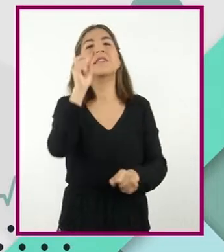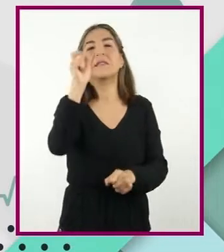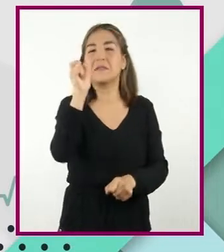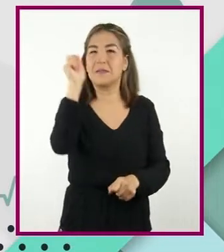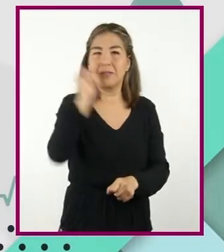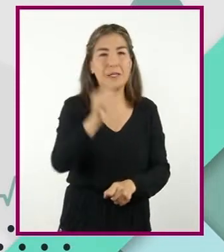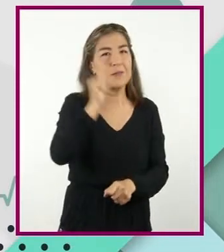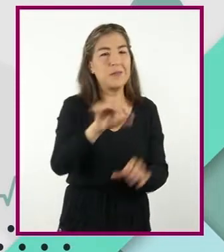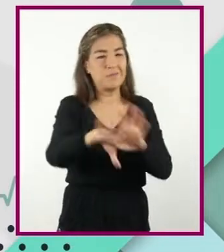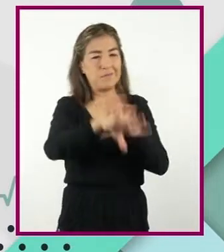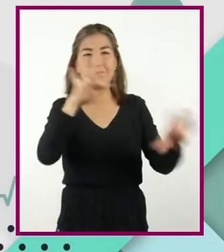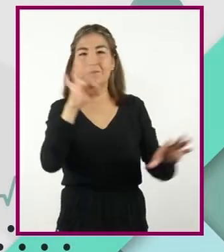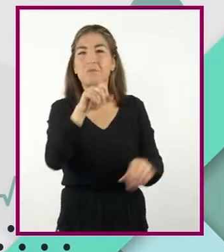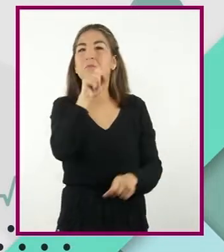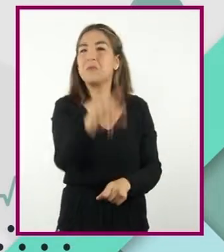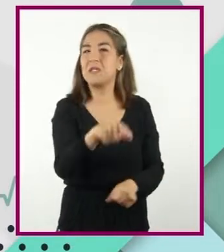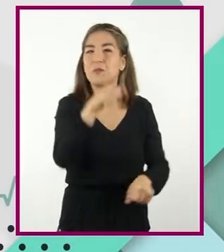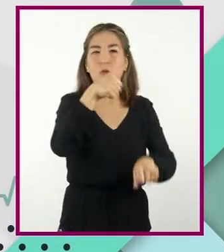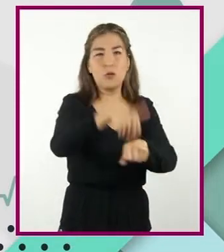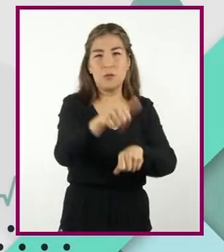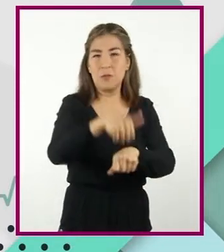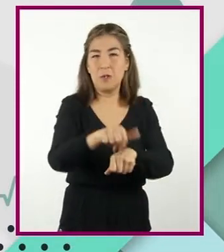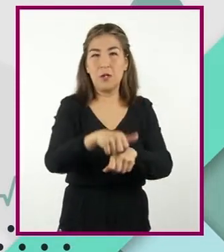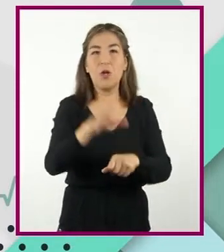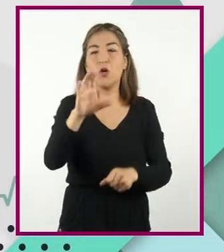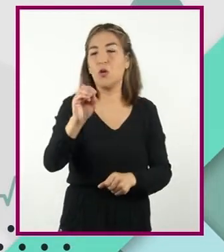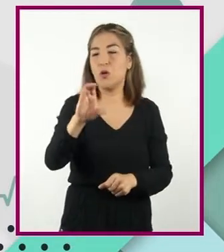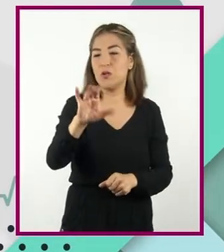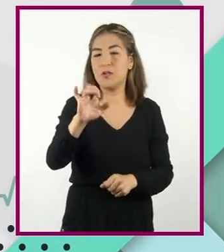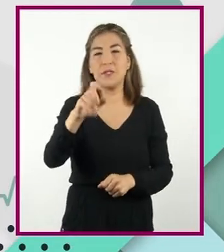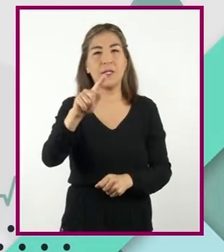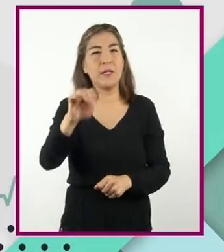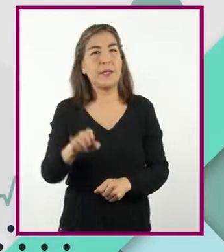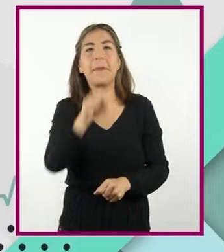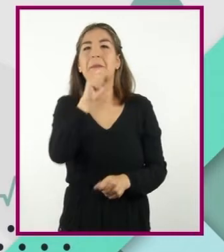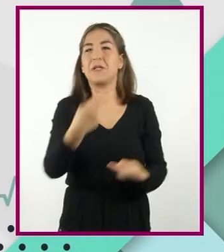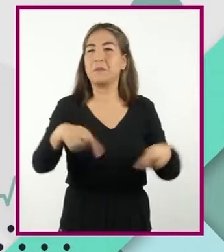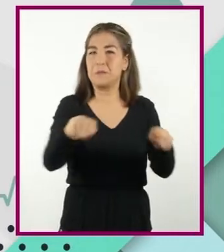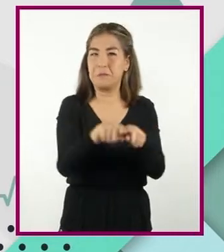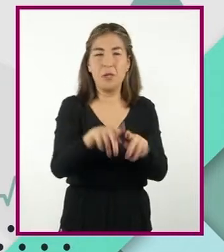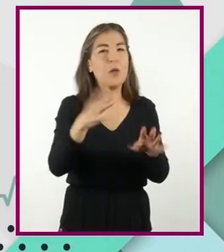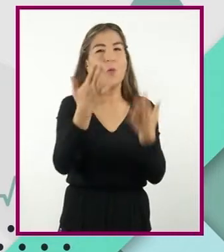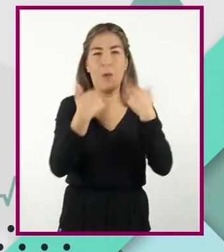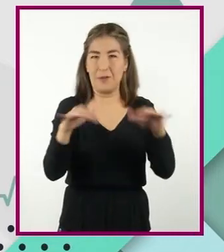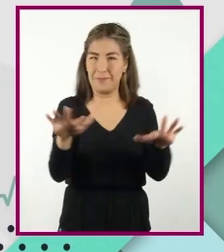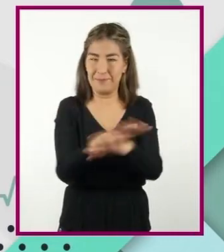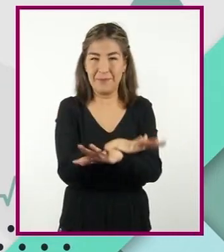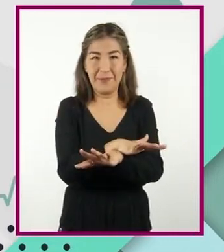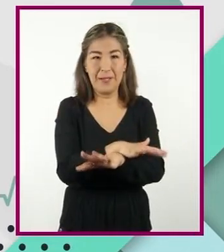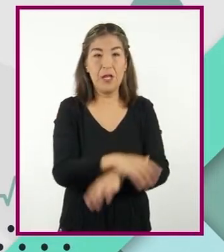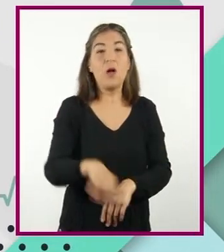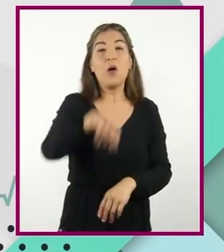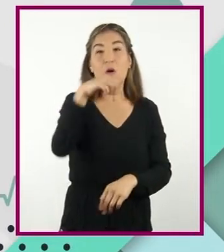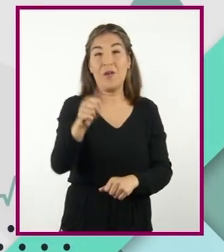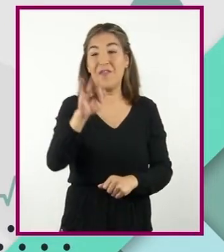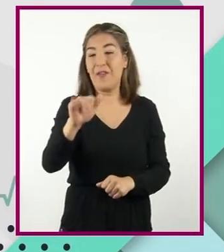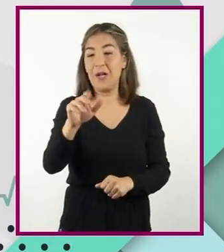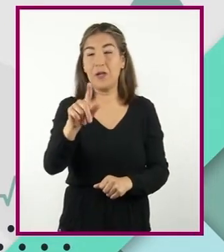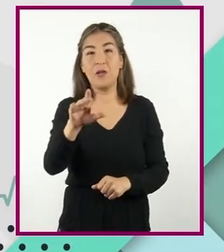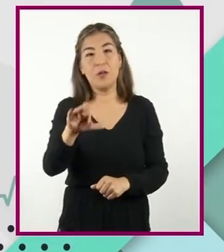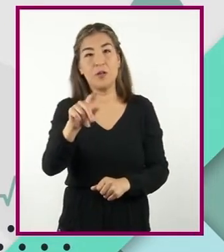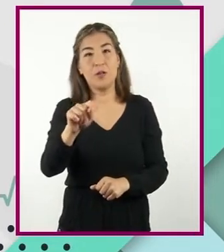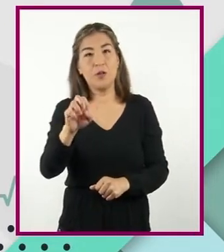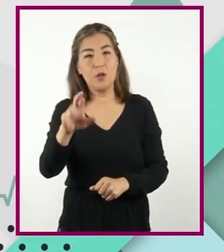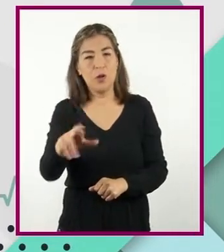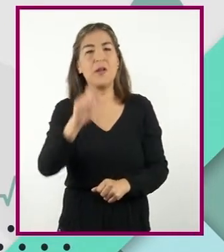el mismo número. Es decir, los cocientes son constantes. El factor o constante de proporcionalidad